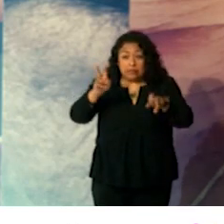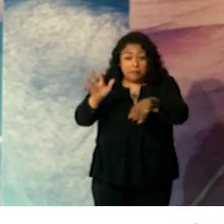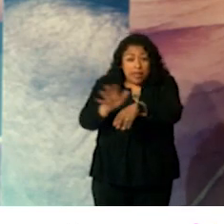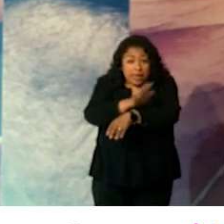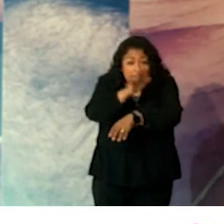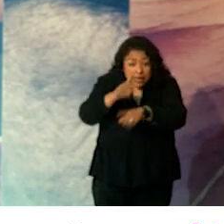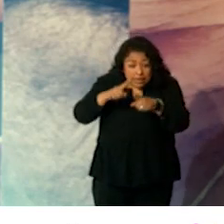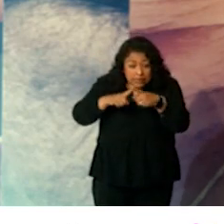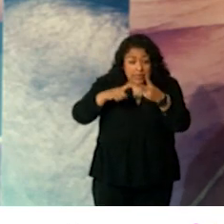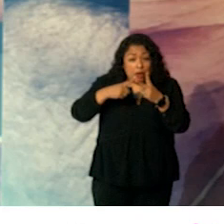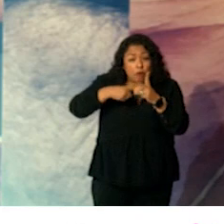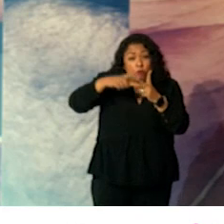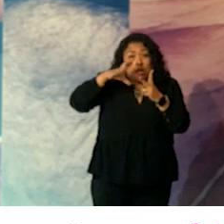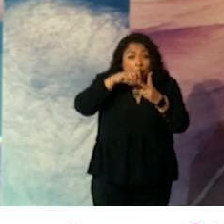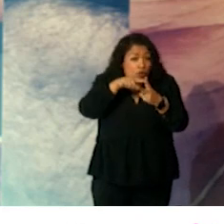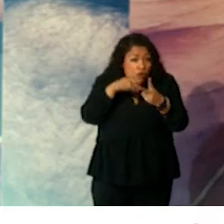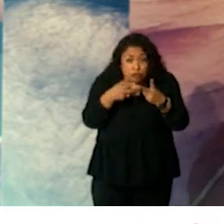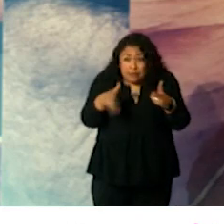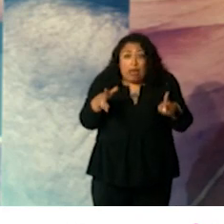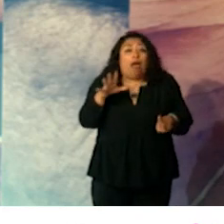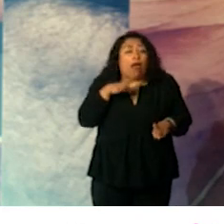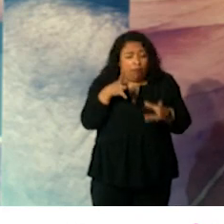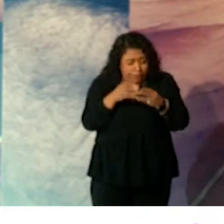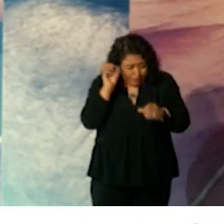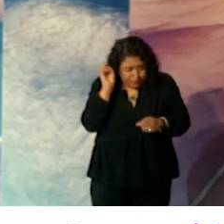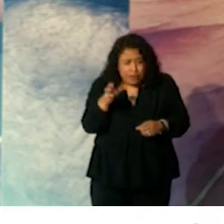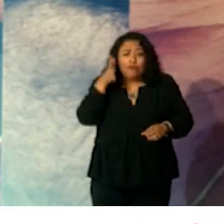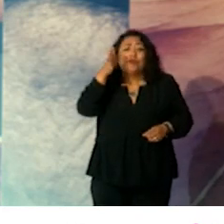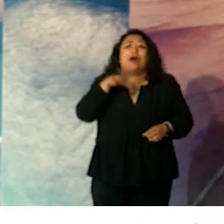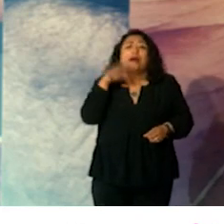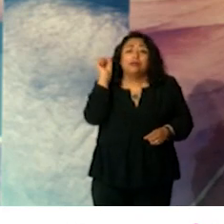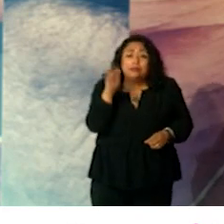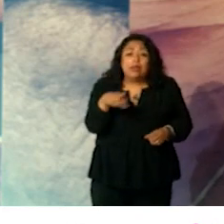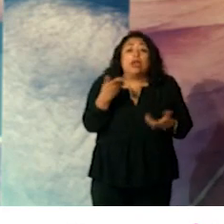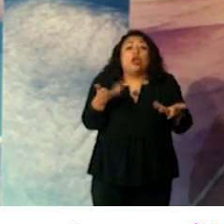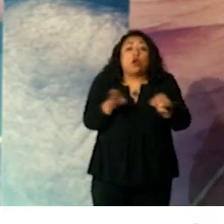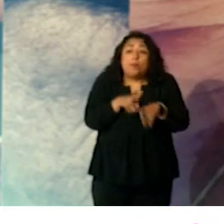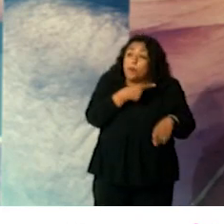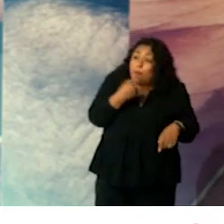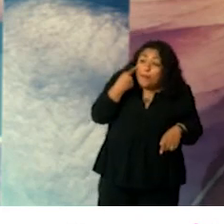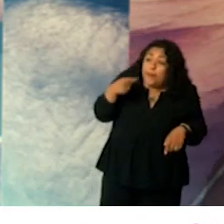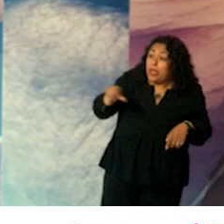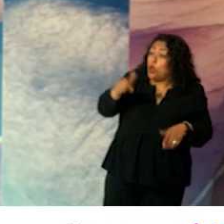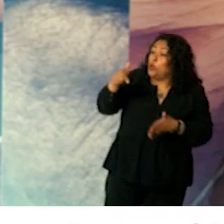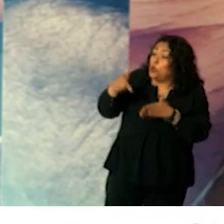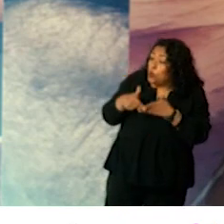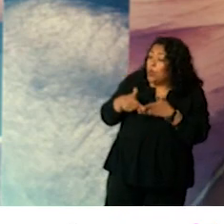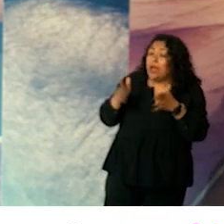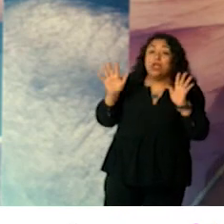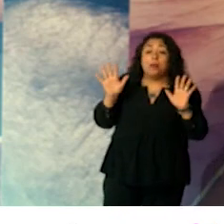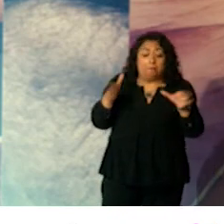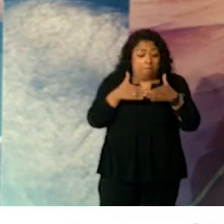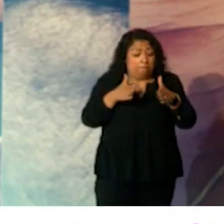cambio climático. Es que sí hay solución, es que sí hay futuro, solo que hay que voltear a ver en otros lugares. Hay que dejar